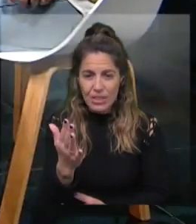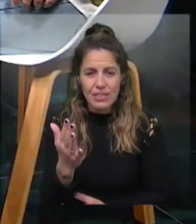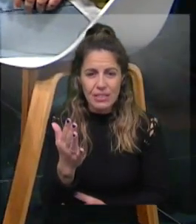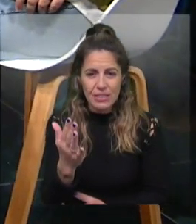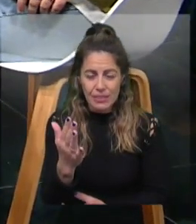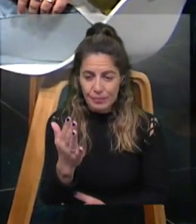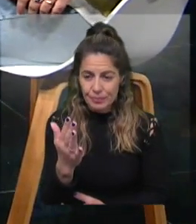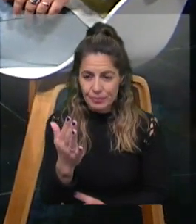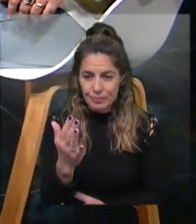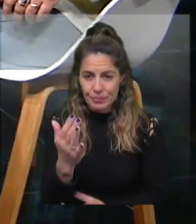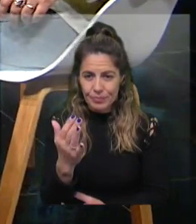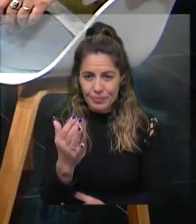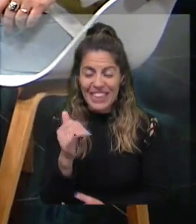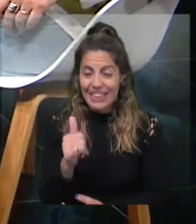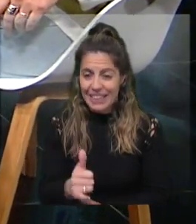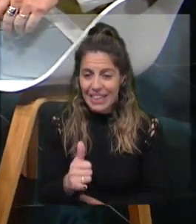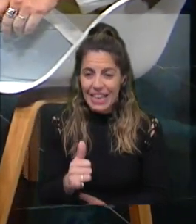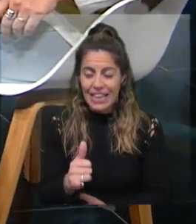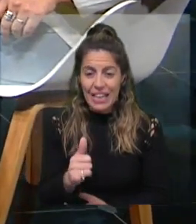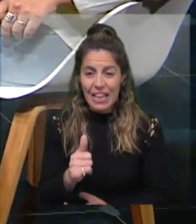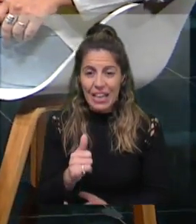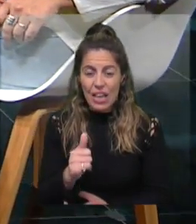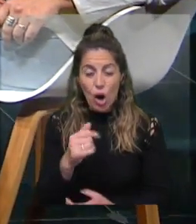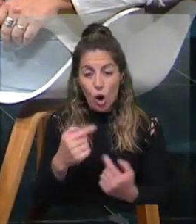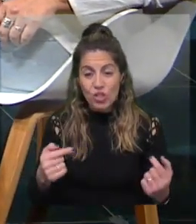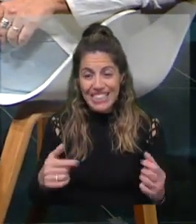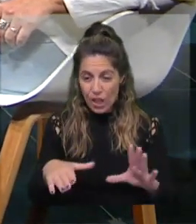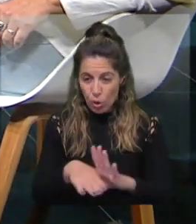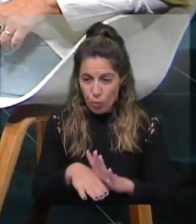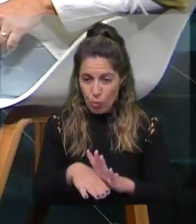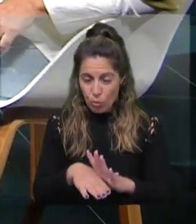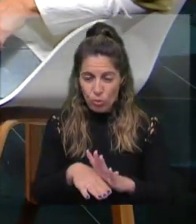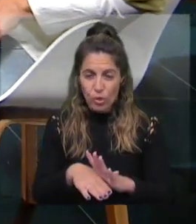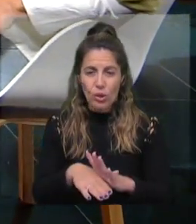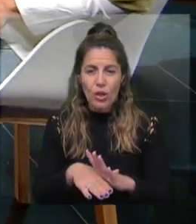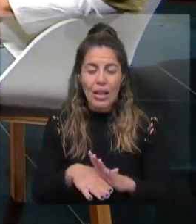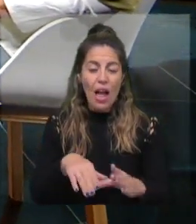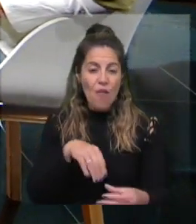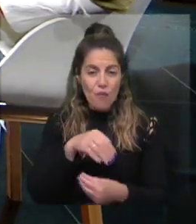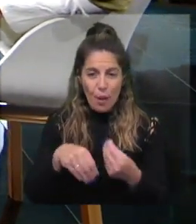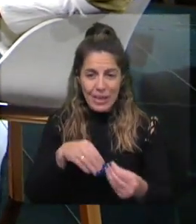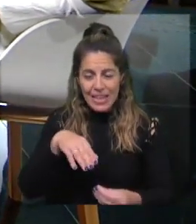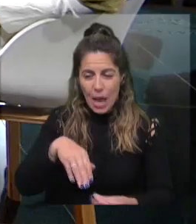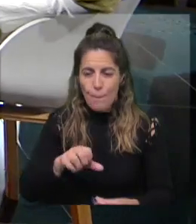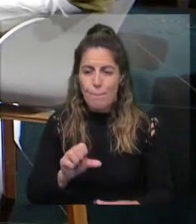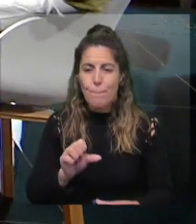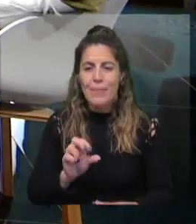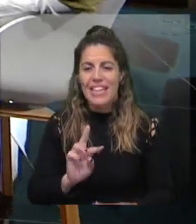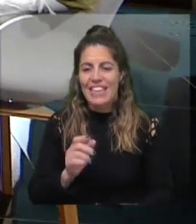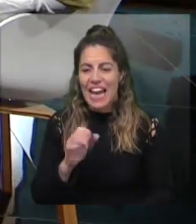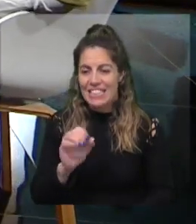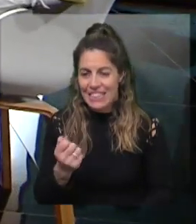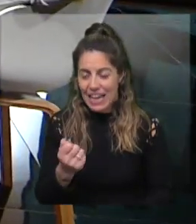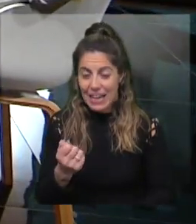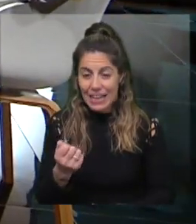de árboles que tienen propiedades en común. Entonces, las mirtáceas, que es la familia a la que pertenece el